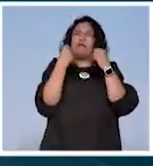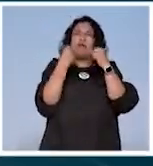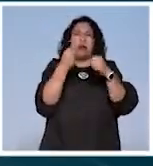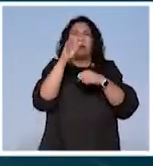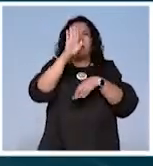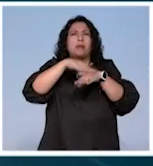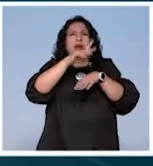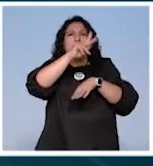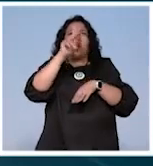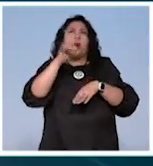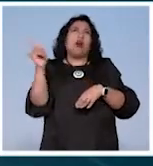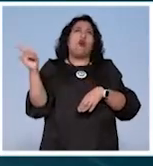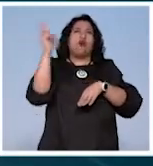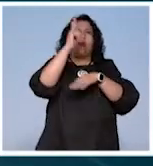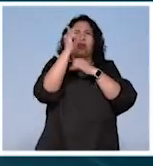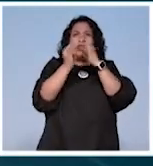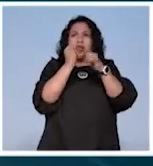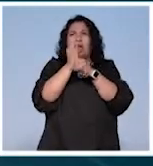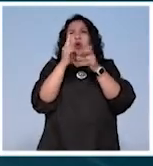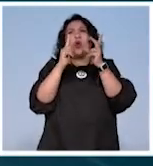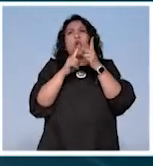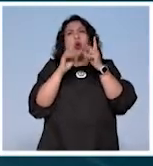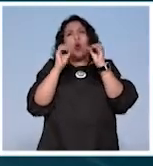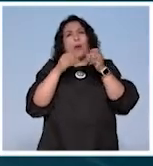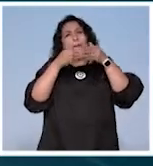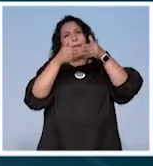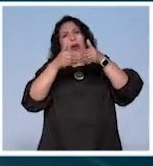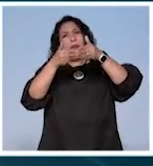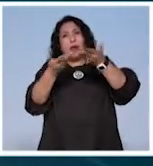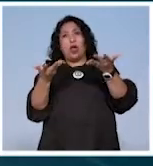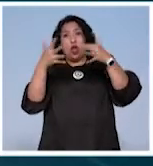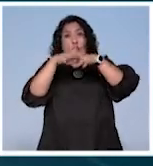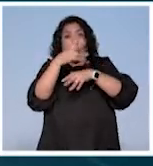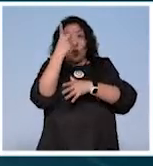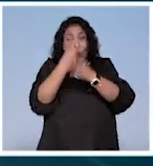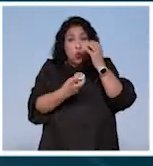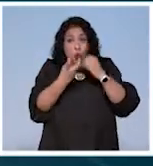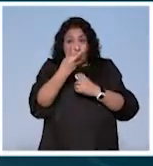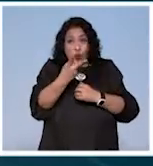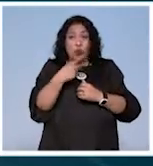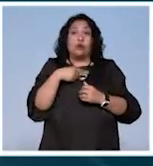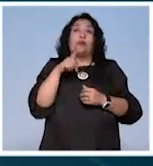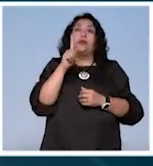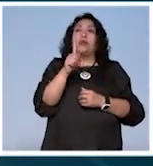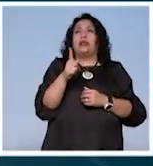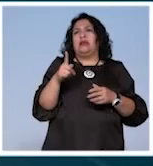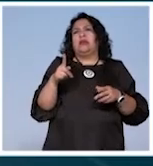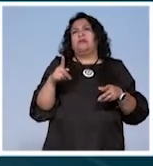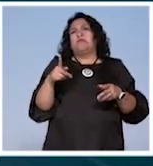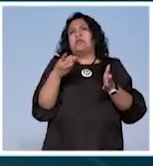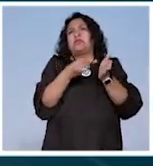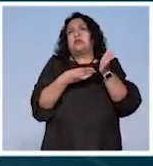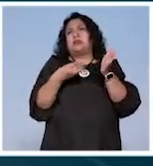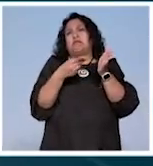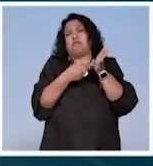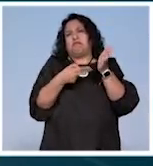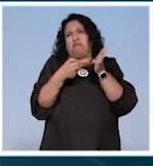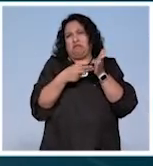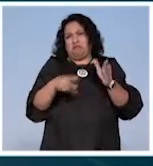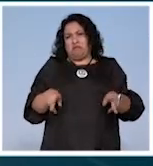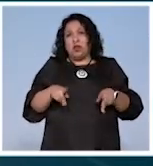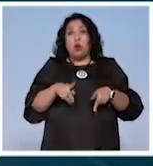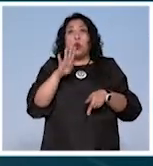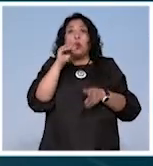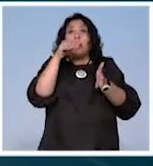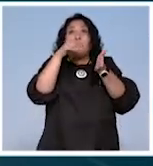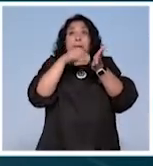los vuelos internacionales y el tráfico marítimo combinados. Y es que tan solo unos jeans requieren cerca de 9.000